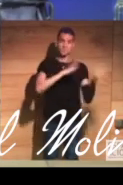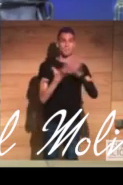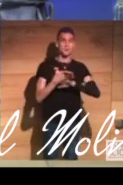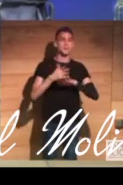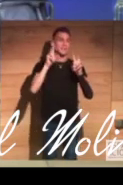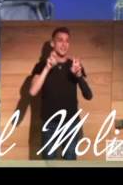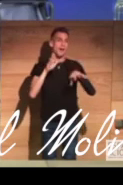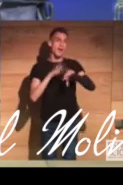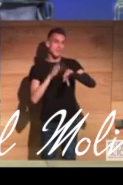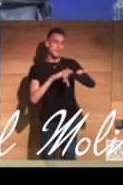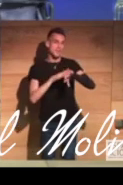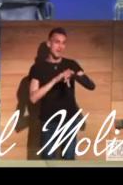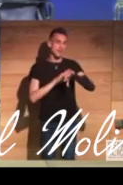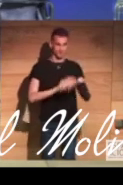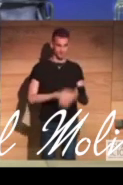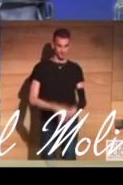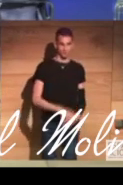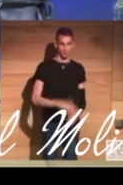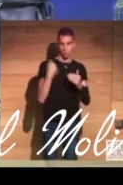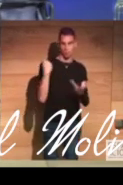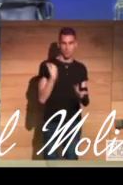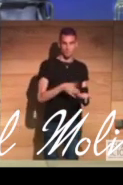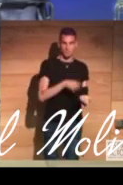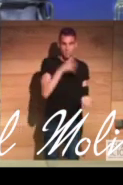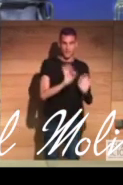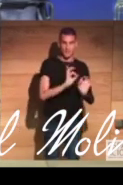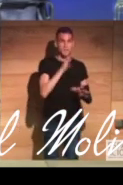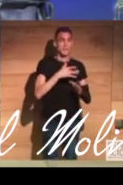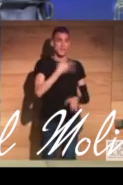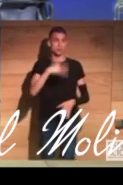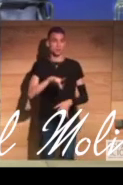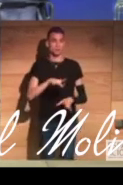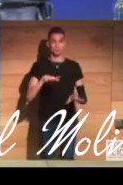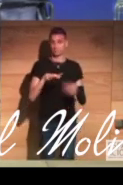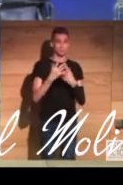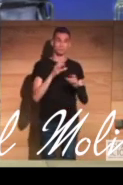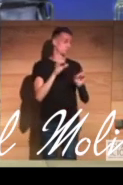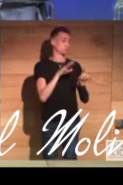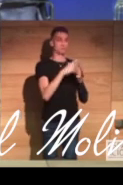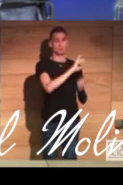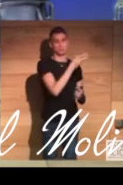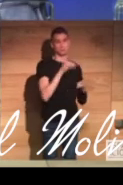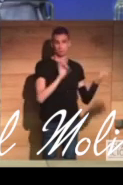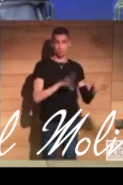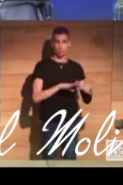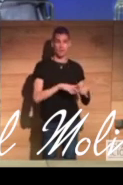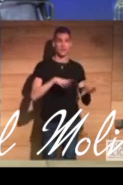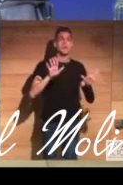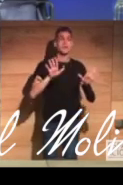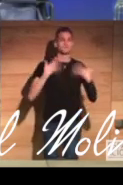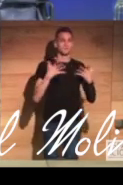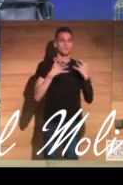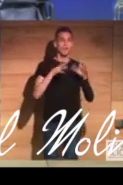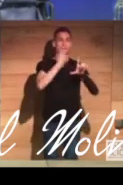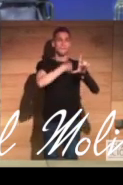la derecha, ¿no? Pero es así. Porque con los indultos ha pasado como con muchos otros asuntos, ¿no? Que de repente el país se divide en